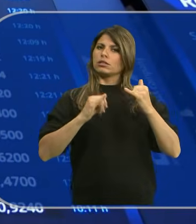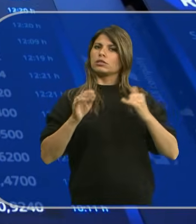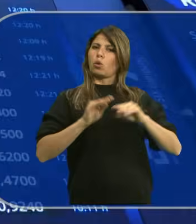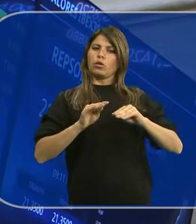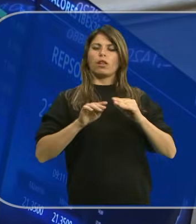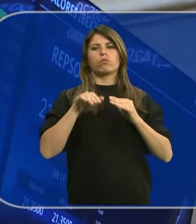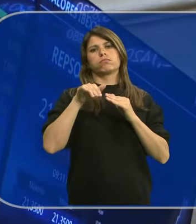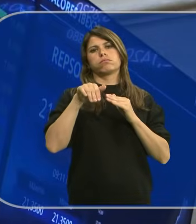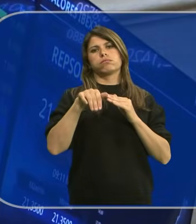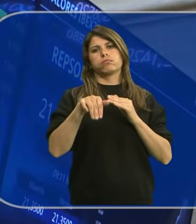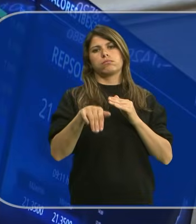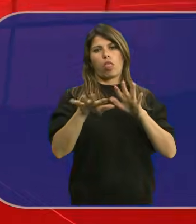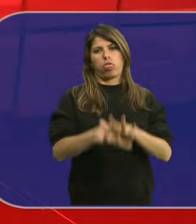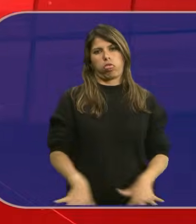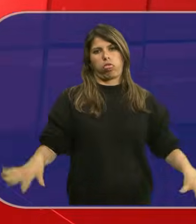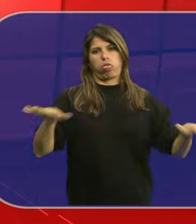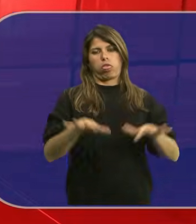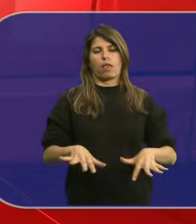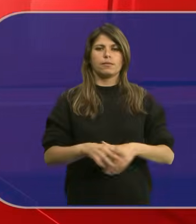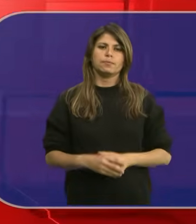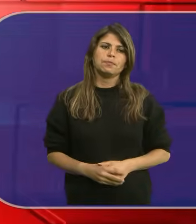pero muy lentamente.